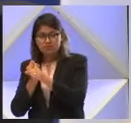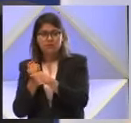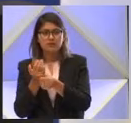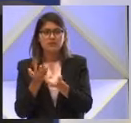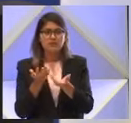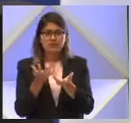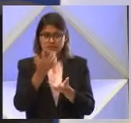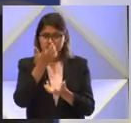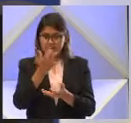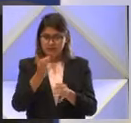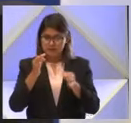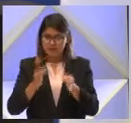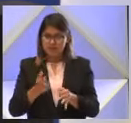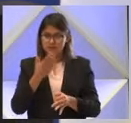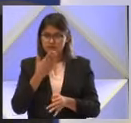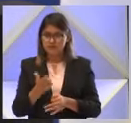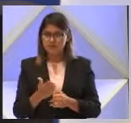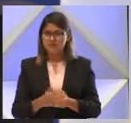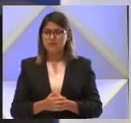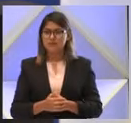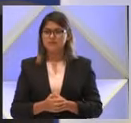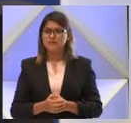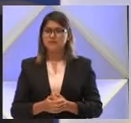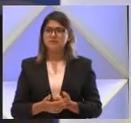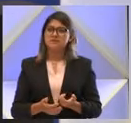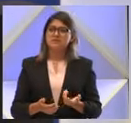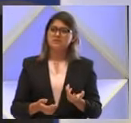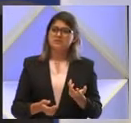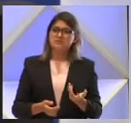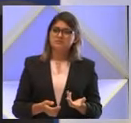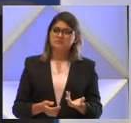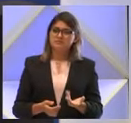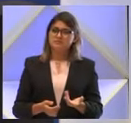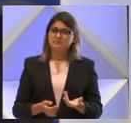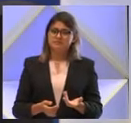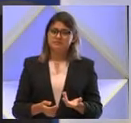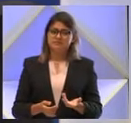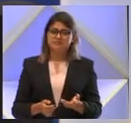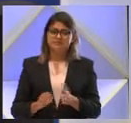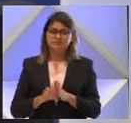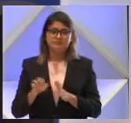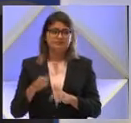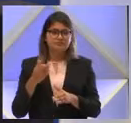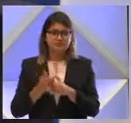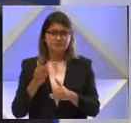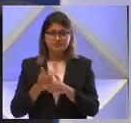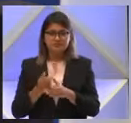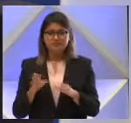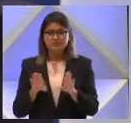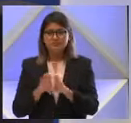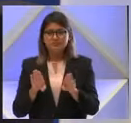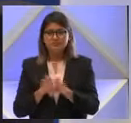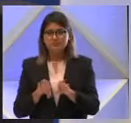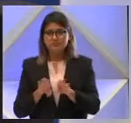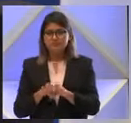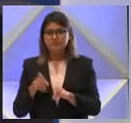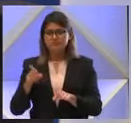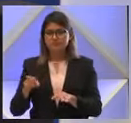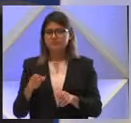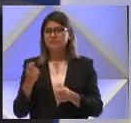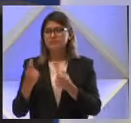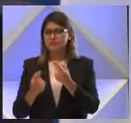serio y verás a pesar de la oposición de grandes